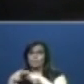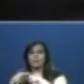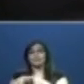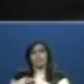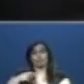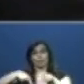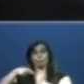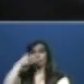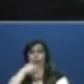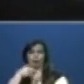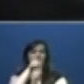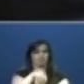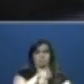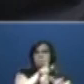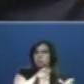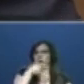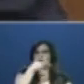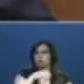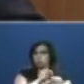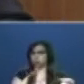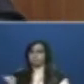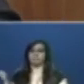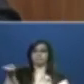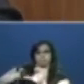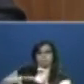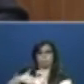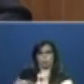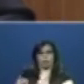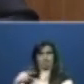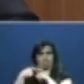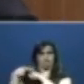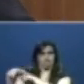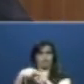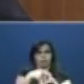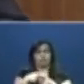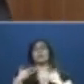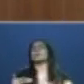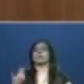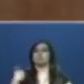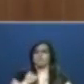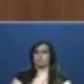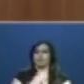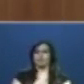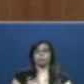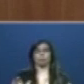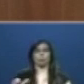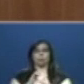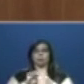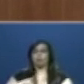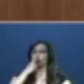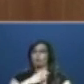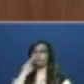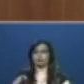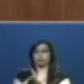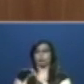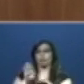que ya hemos iniciado en algunas zonas desde esta misma perspectiva la junta Se compromete a seguir colaborando con la administración del Estado